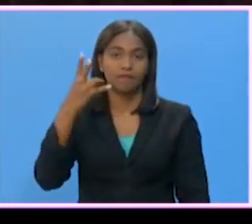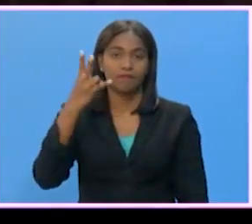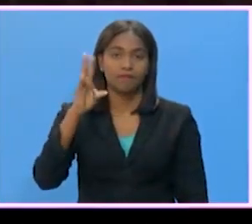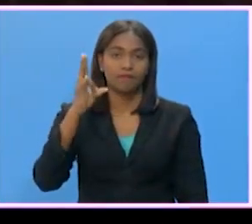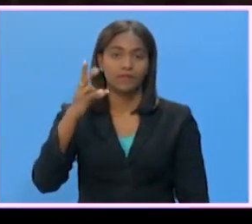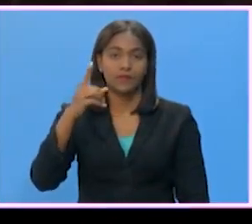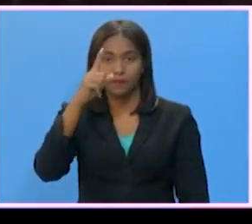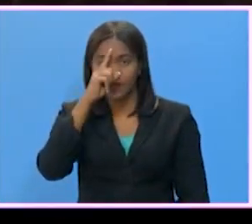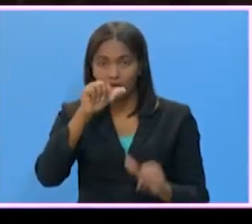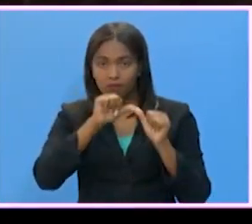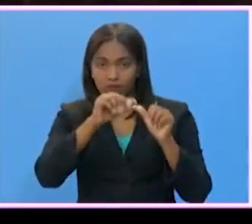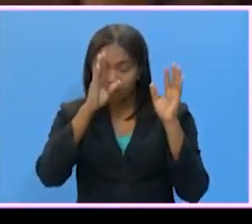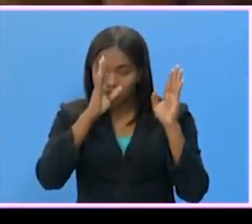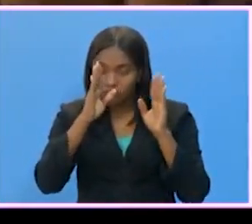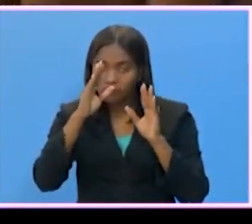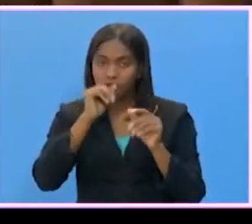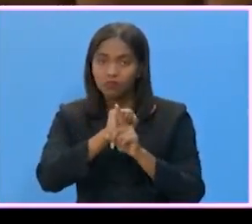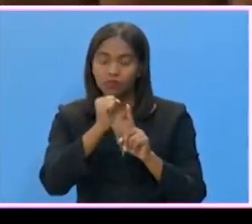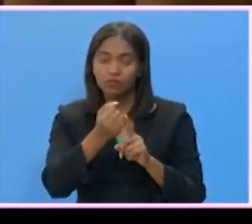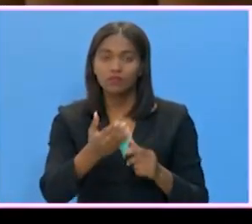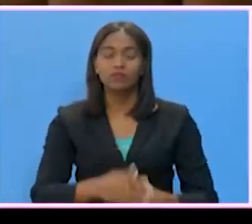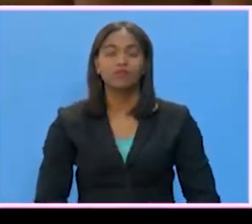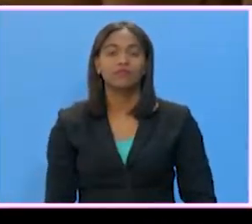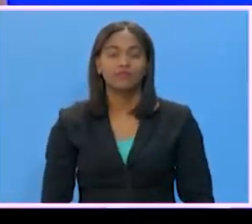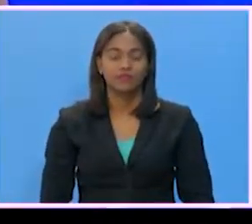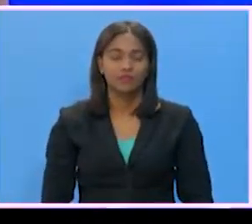1.517 de seguimiento.